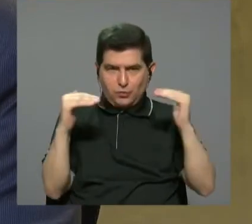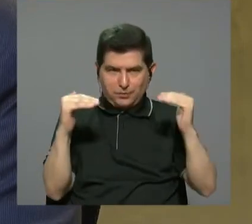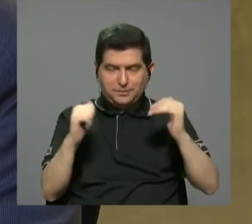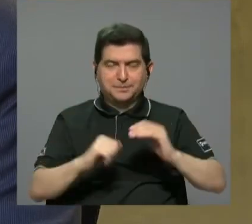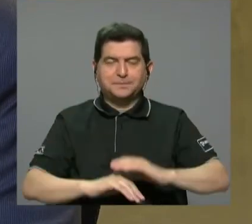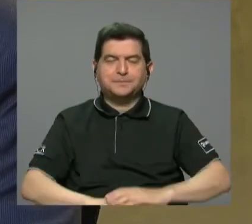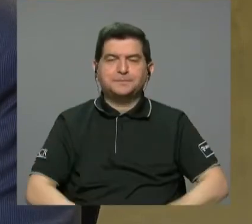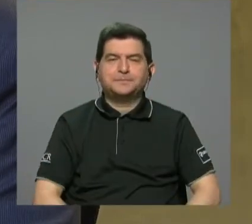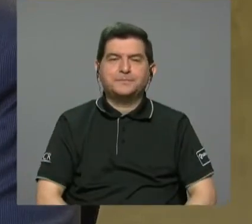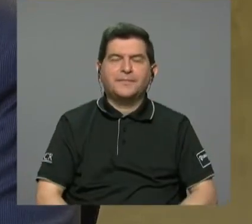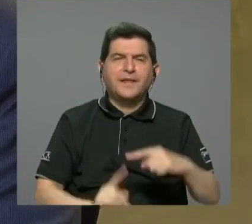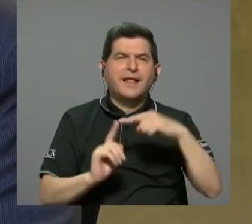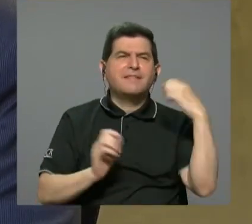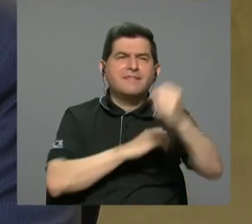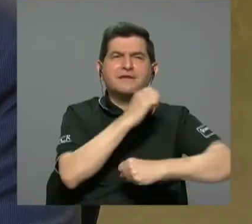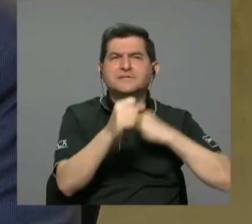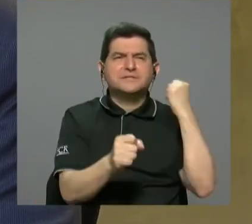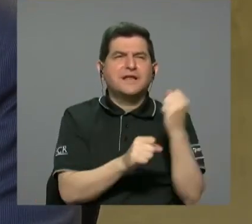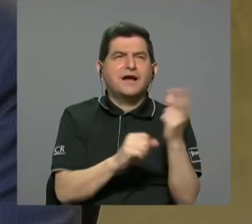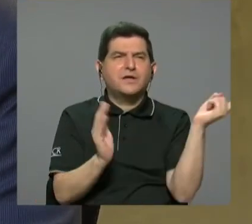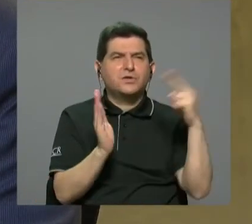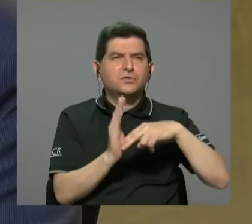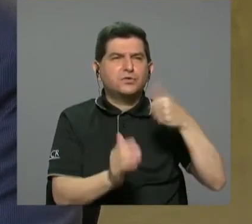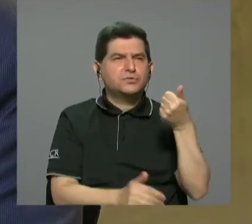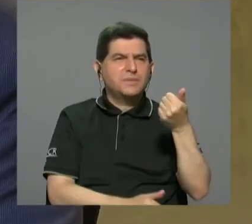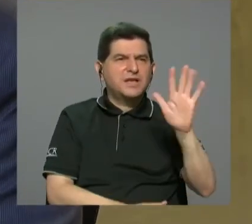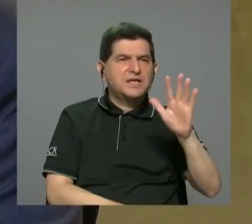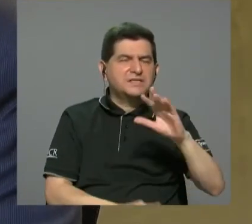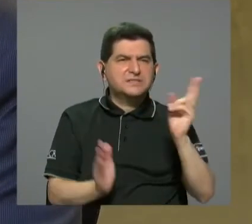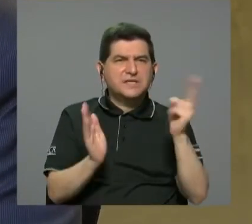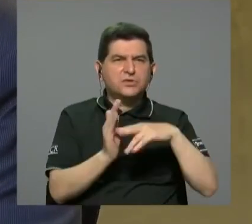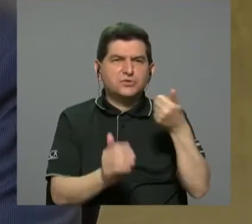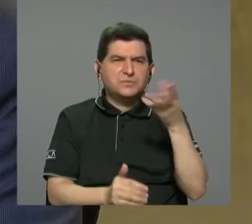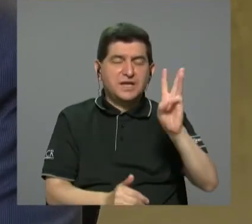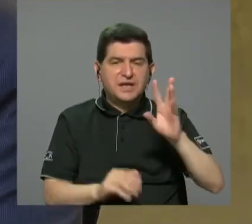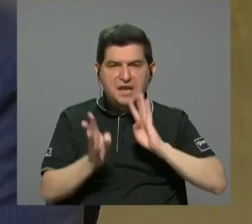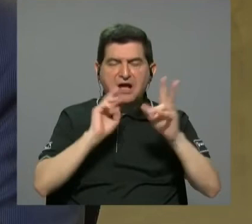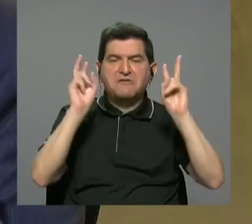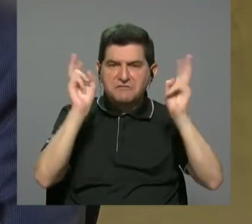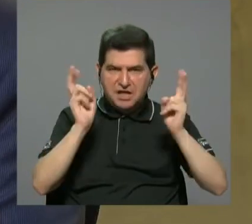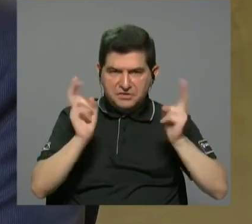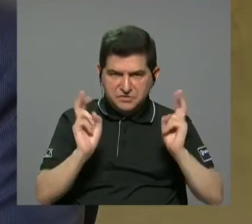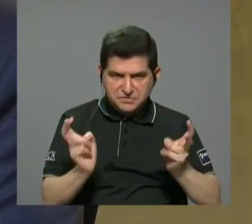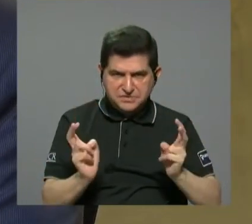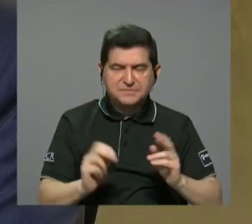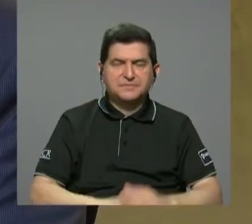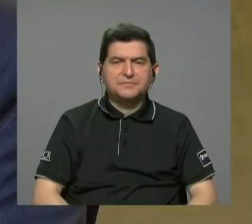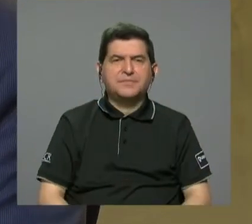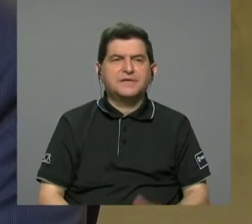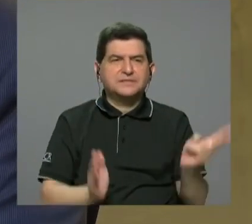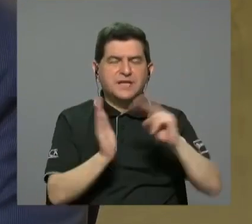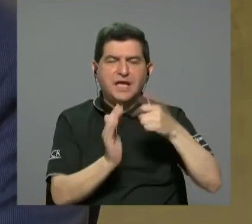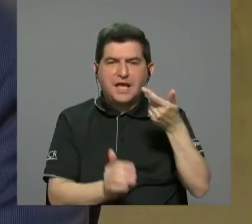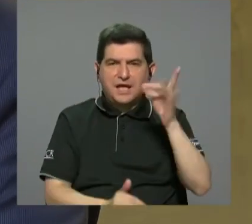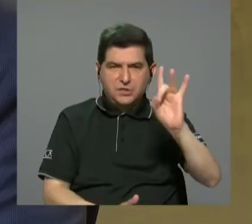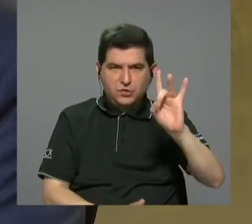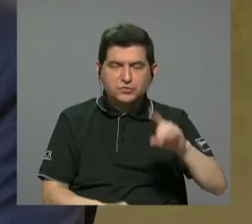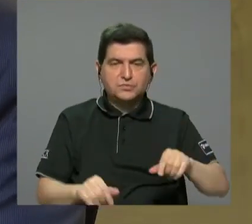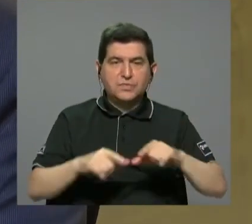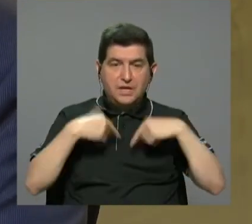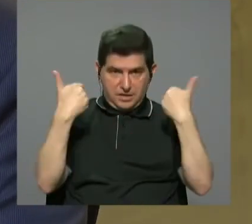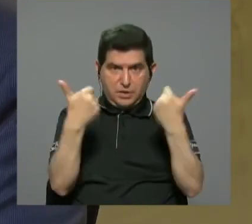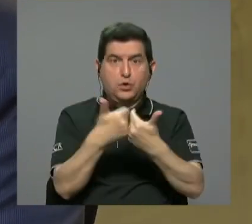desde el año 2015 y 2016 estamos hablando de estos temas con ellos. en el año 2018 el sector